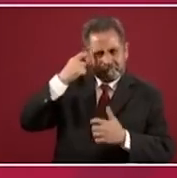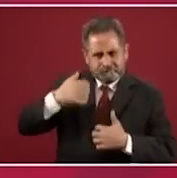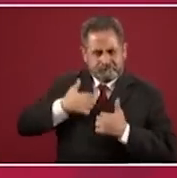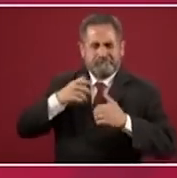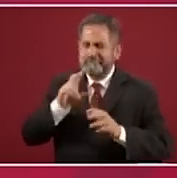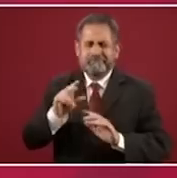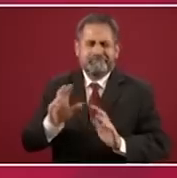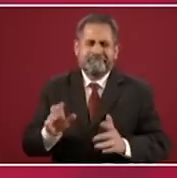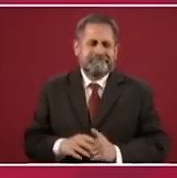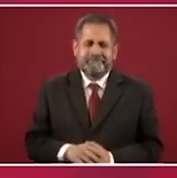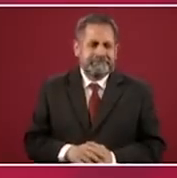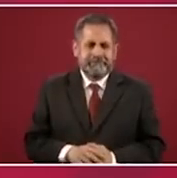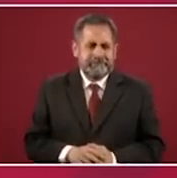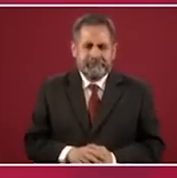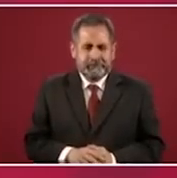Me dicen que